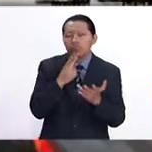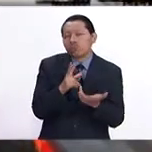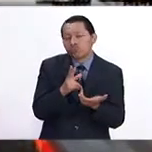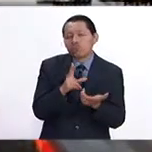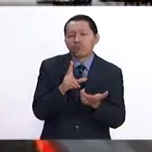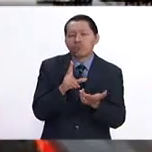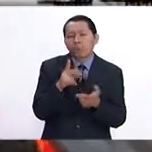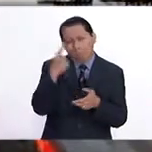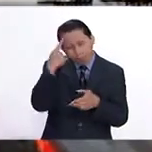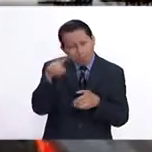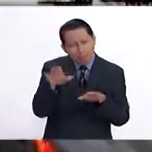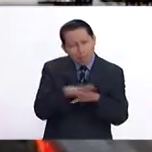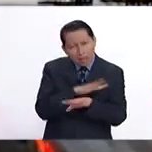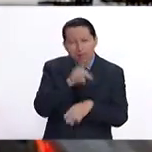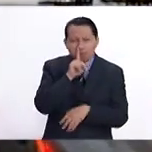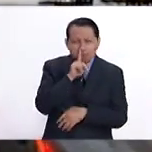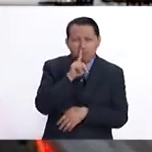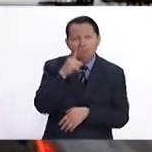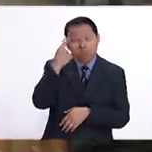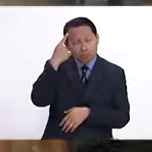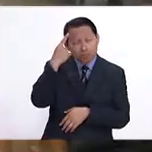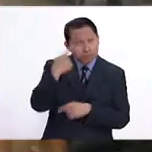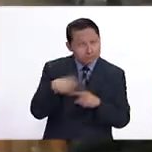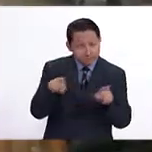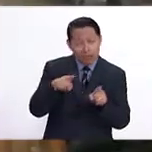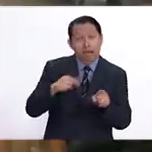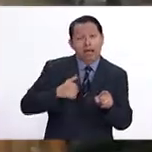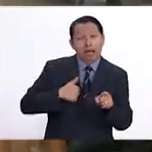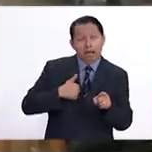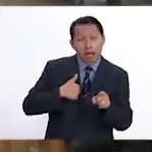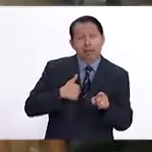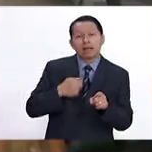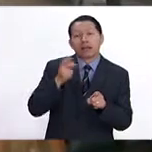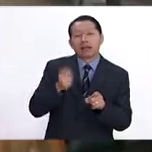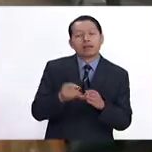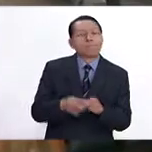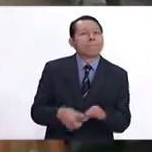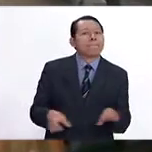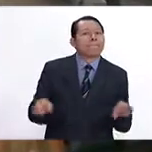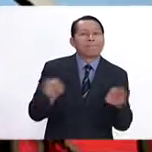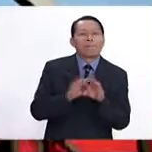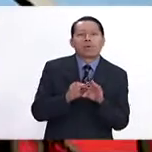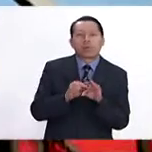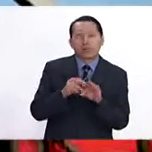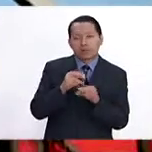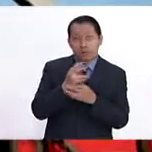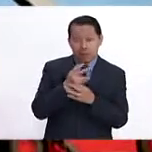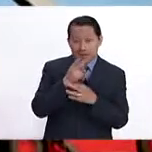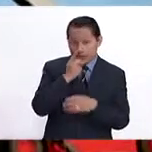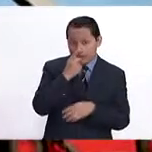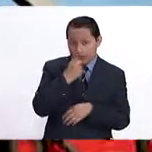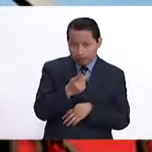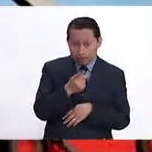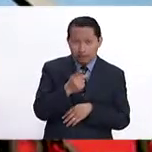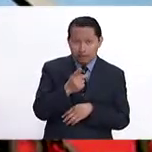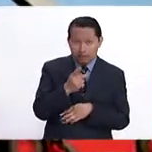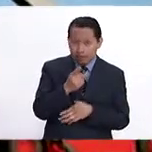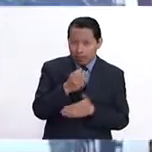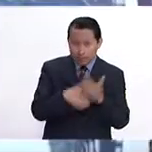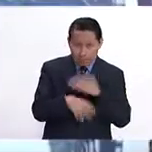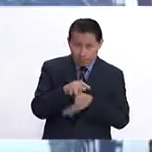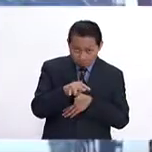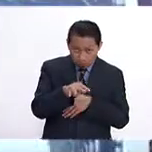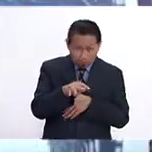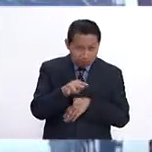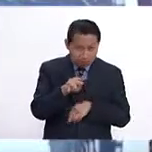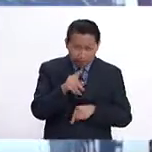qué cambiarse. Sin embargo, para los canadienses es fundamental. Y ellos ya dijeron que si se toca, ellos se